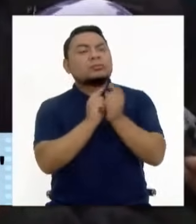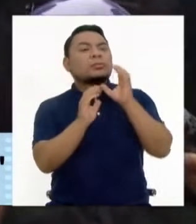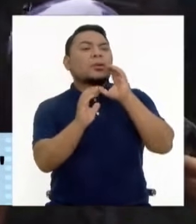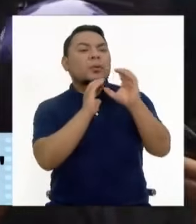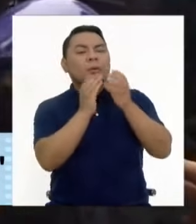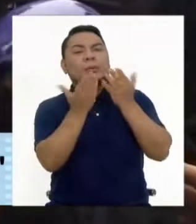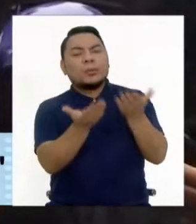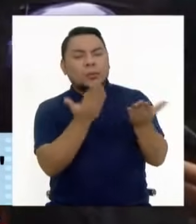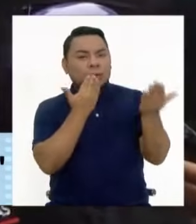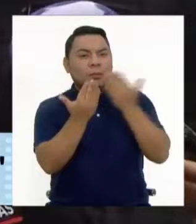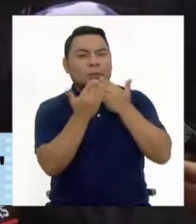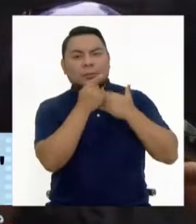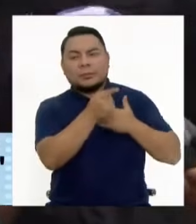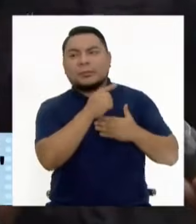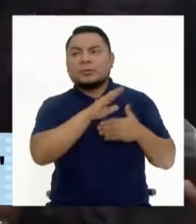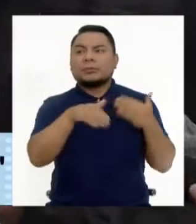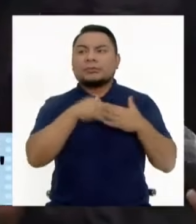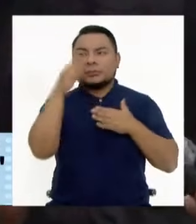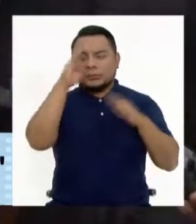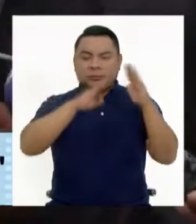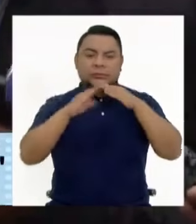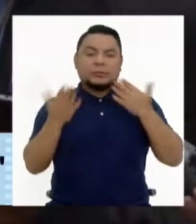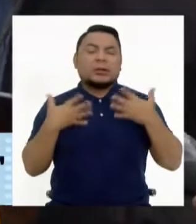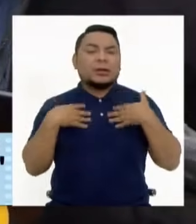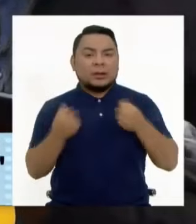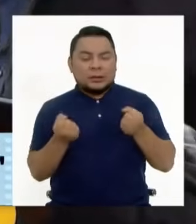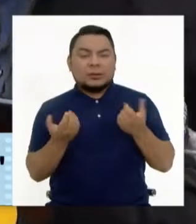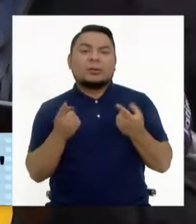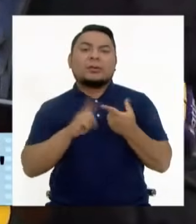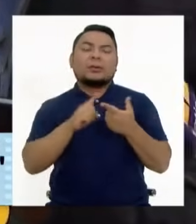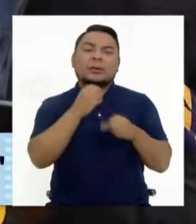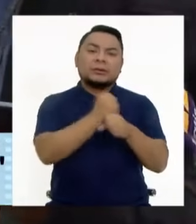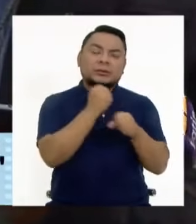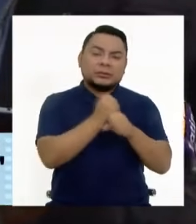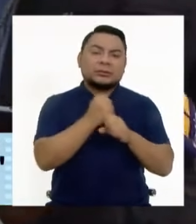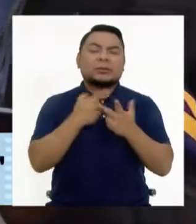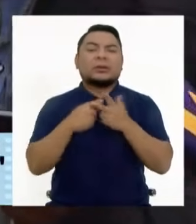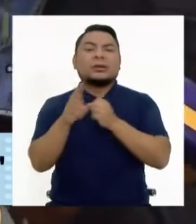preocupaciones que tengo es la salud, el